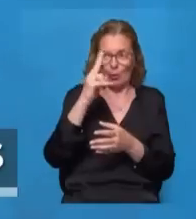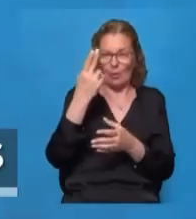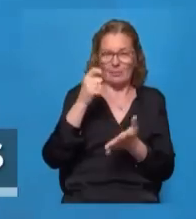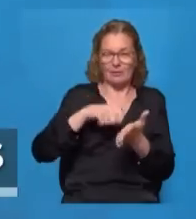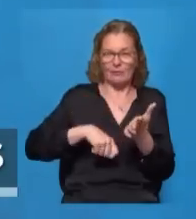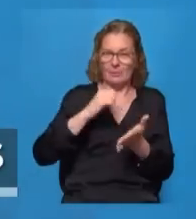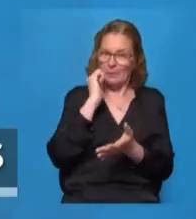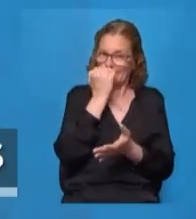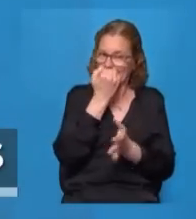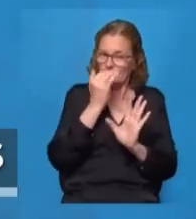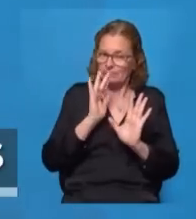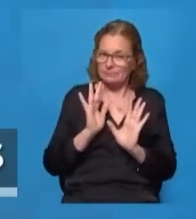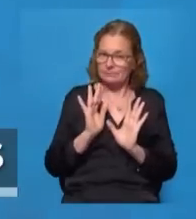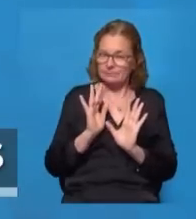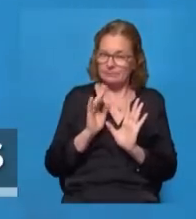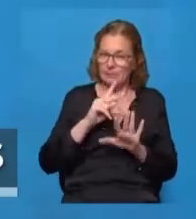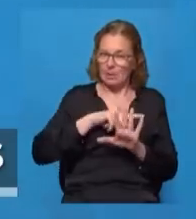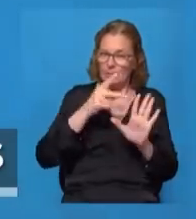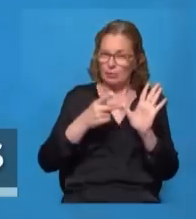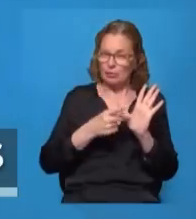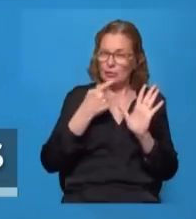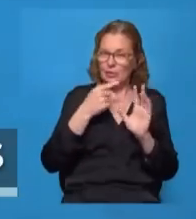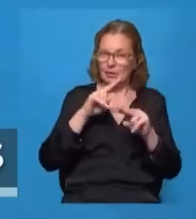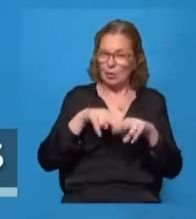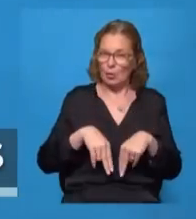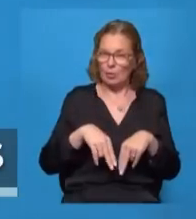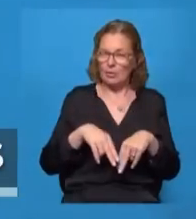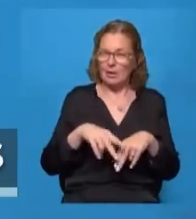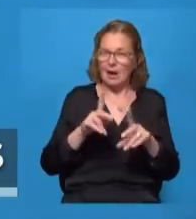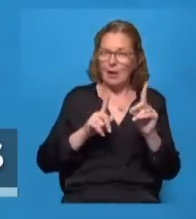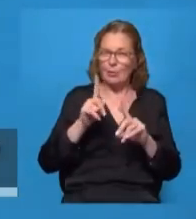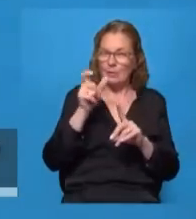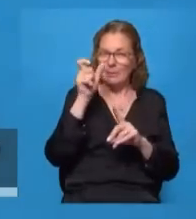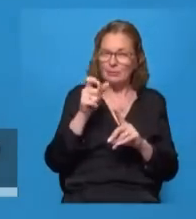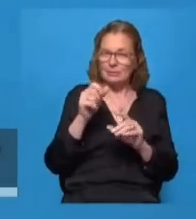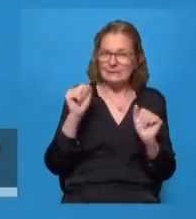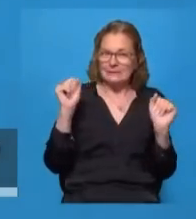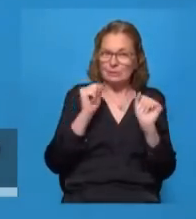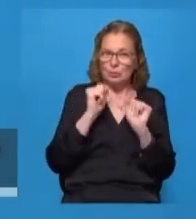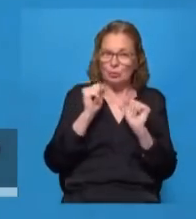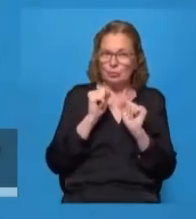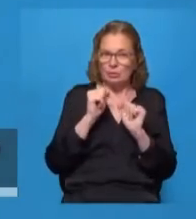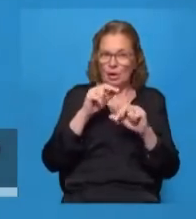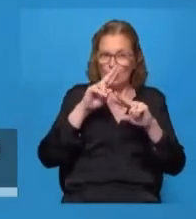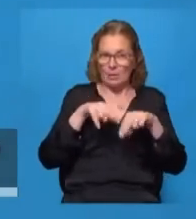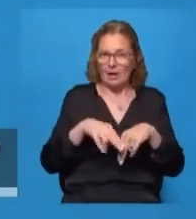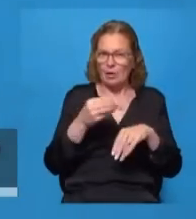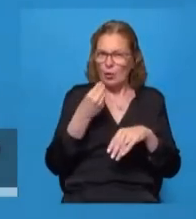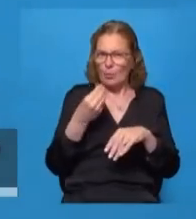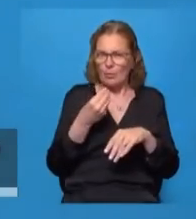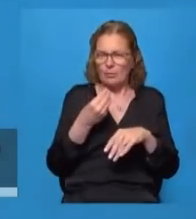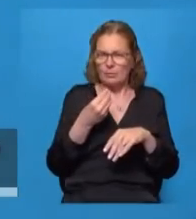firmado secreto el proyecto los declara nulo alguna gente se asusta Con esto di Ay nulidad Y cómo van